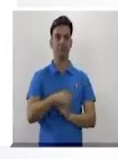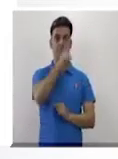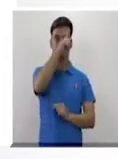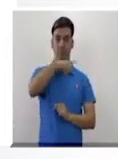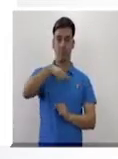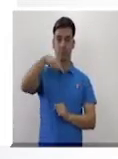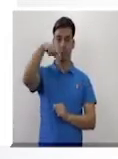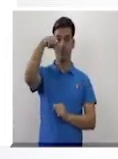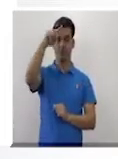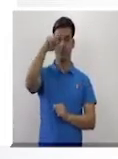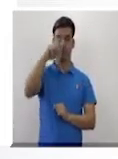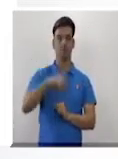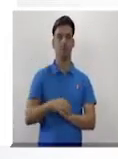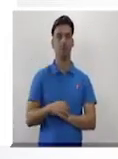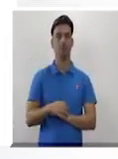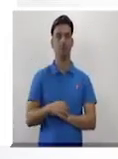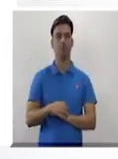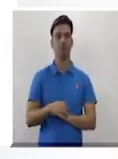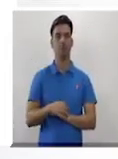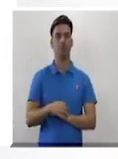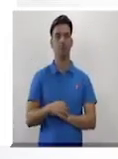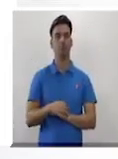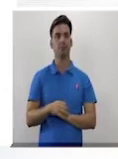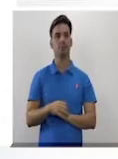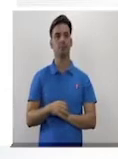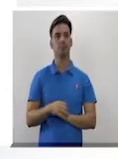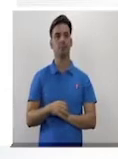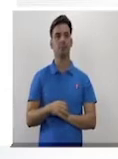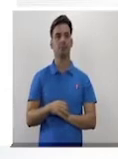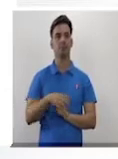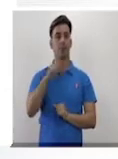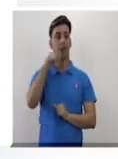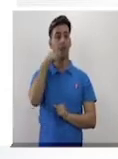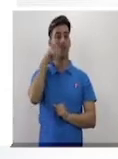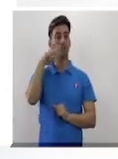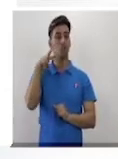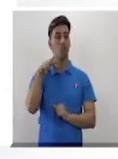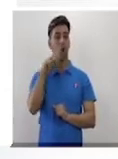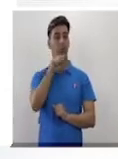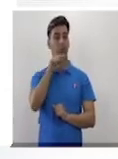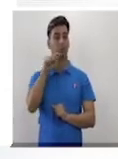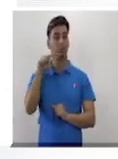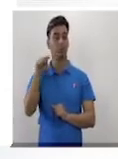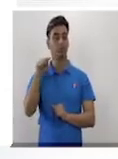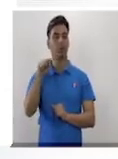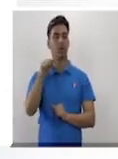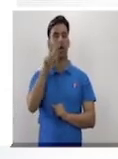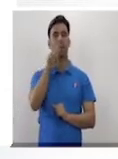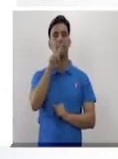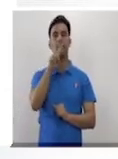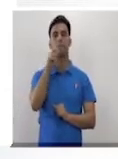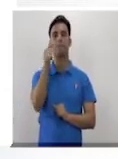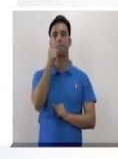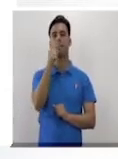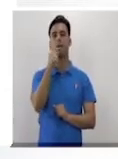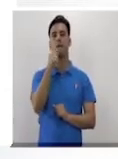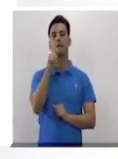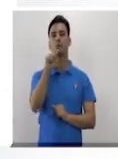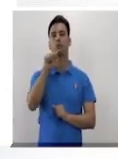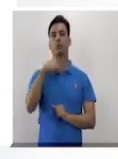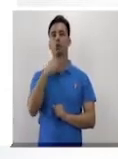coordenadas del vértice, sabemos que en ese caso están representadas y es menos 2, punto y coma, menos